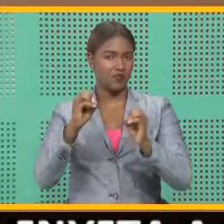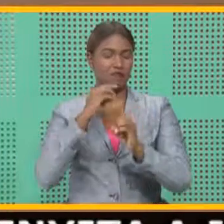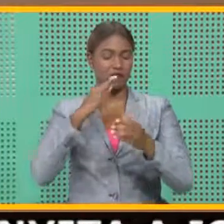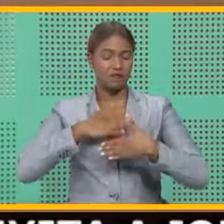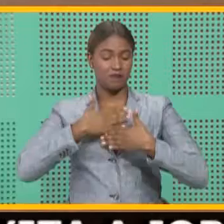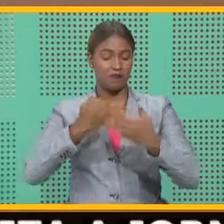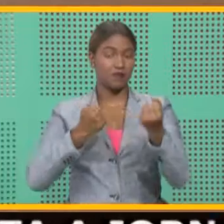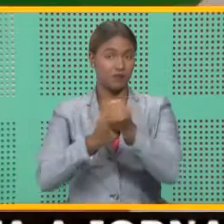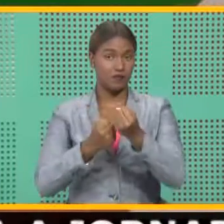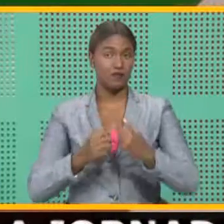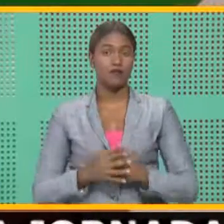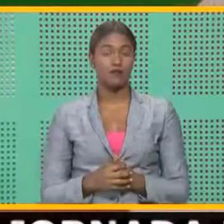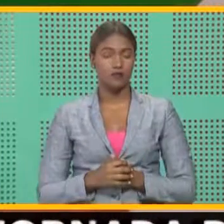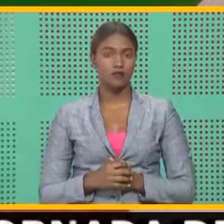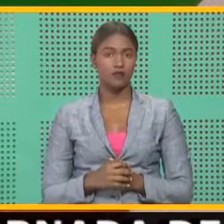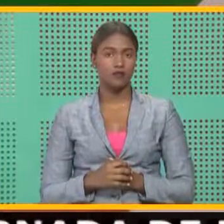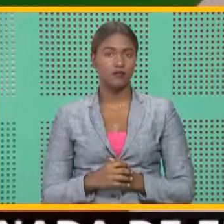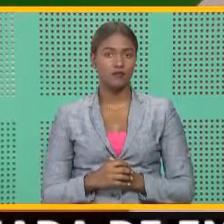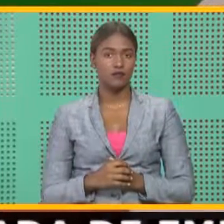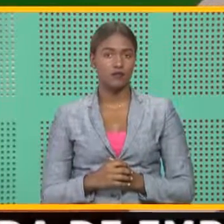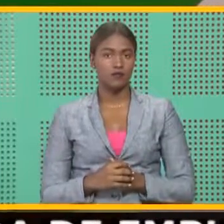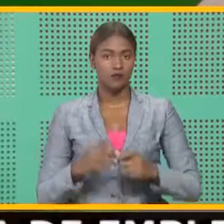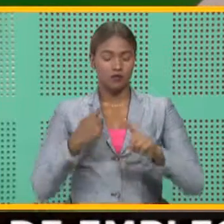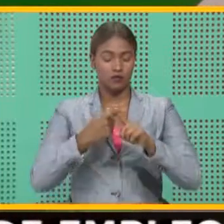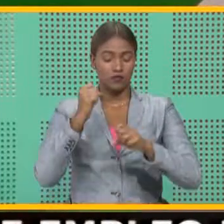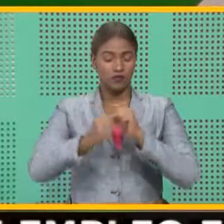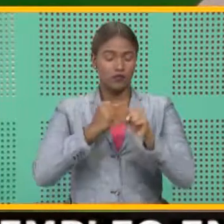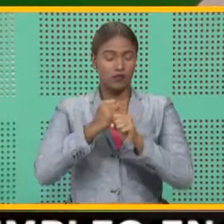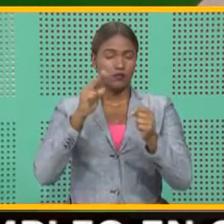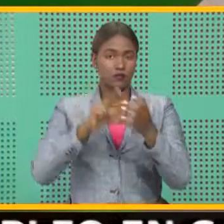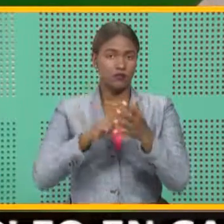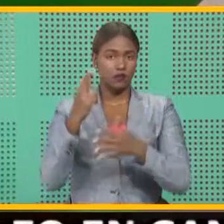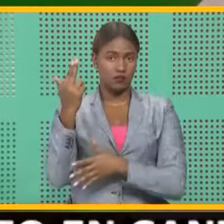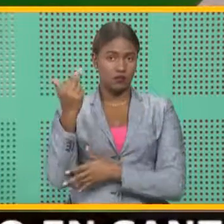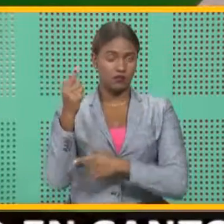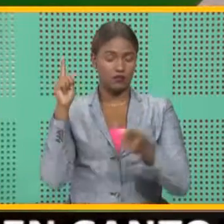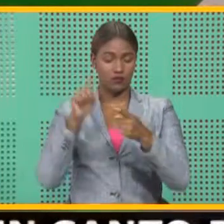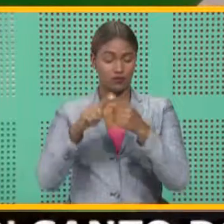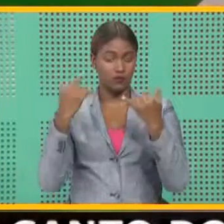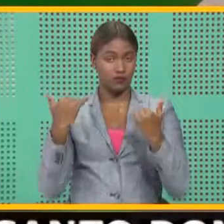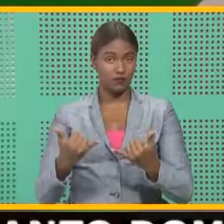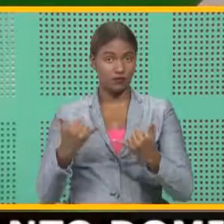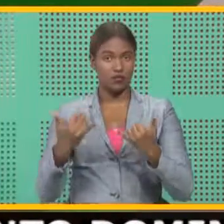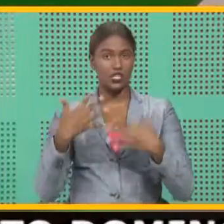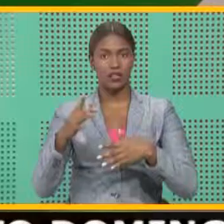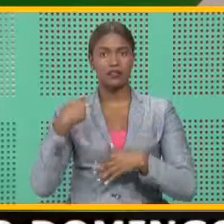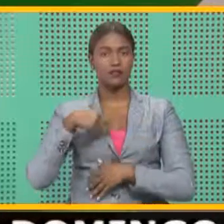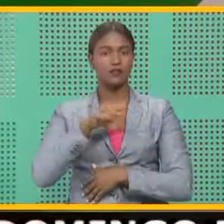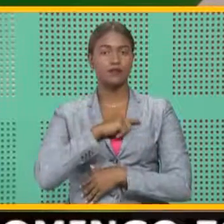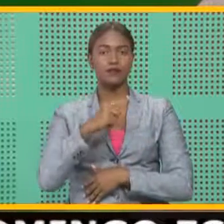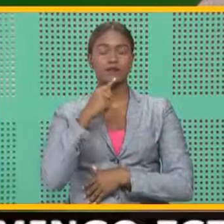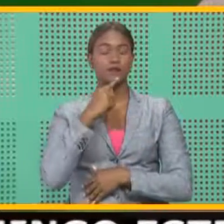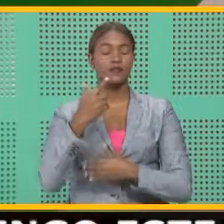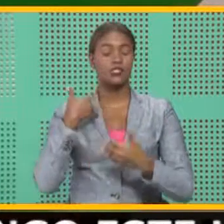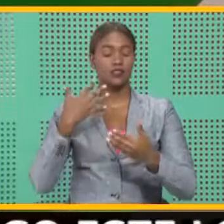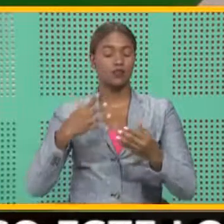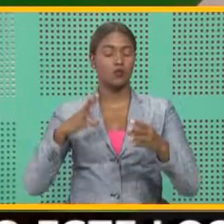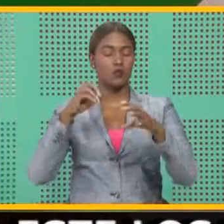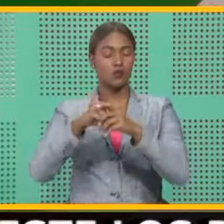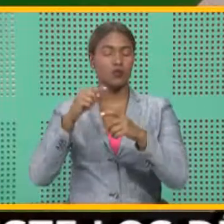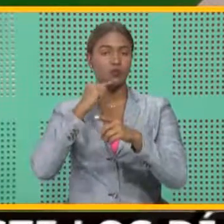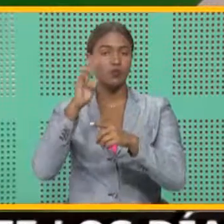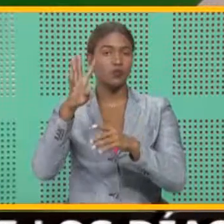solidario. Desde el 2013 hasta la fecha, ya nosotros llevamos